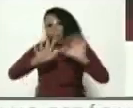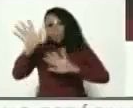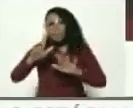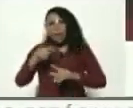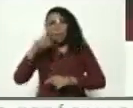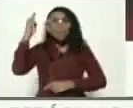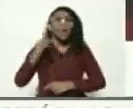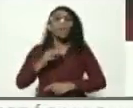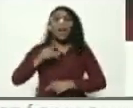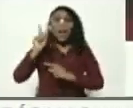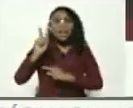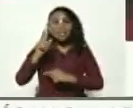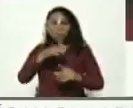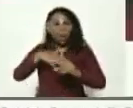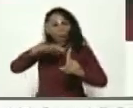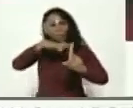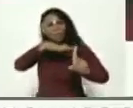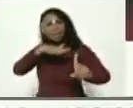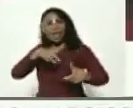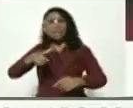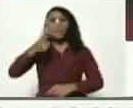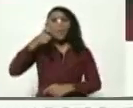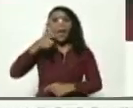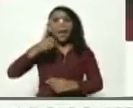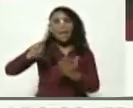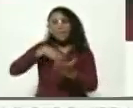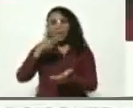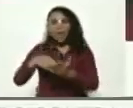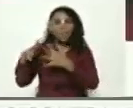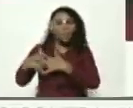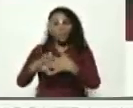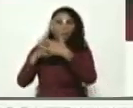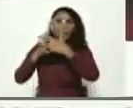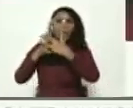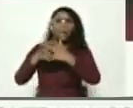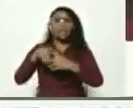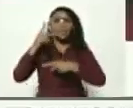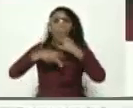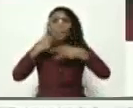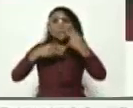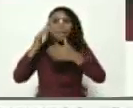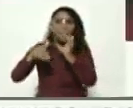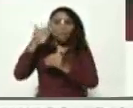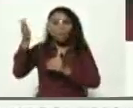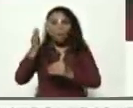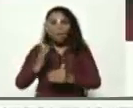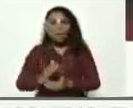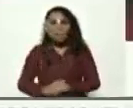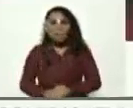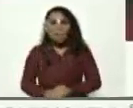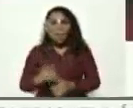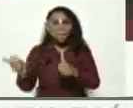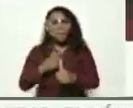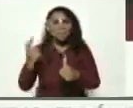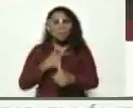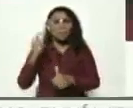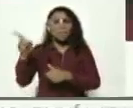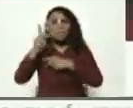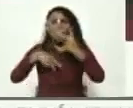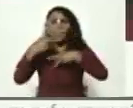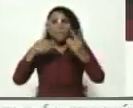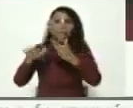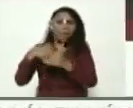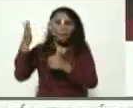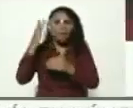Bolívar es una amenaza a la seguridad nacional de los Estados Unidos y a su política exterior. Principalmente a su política